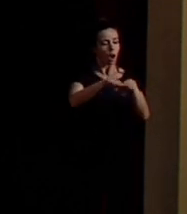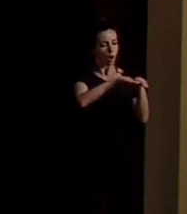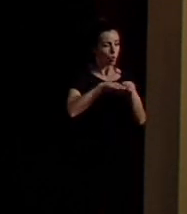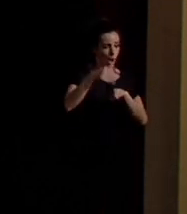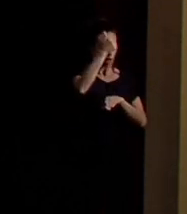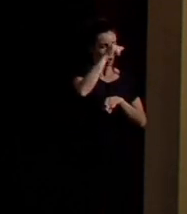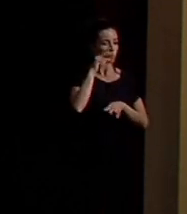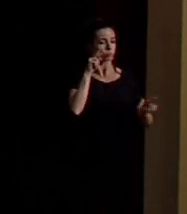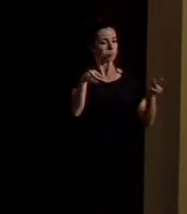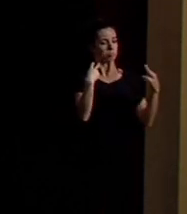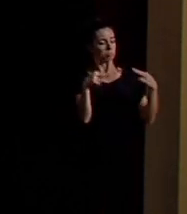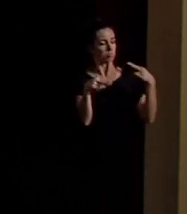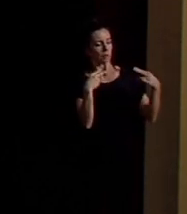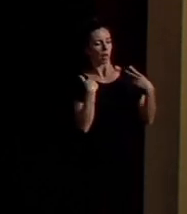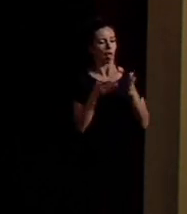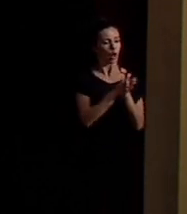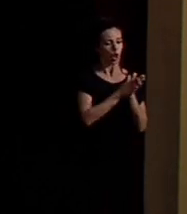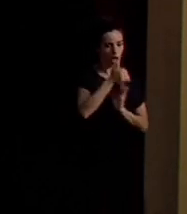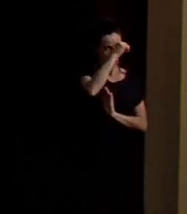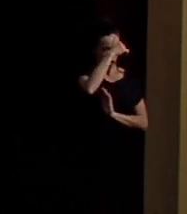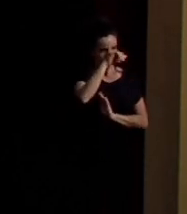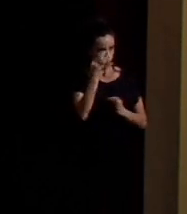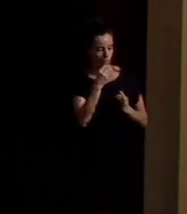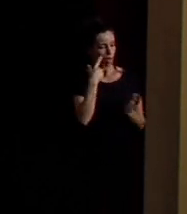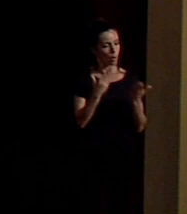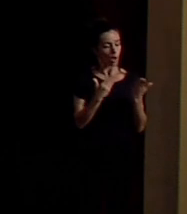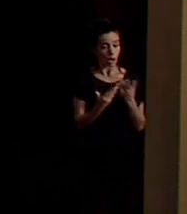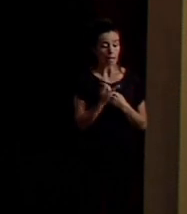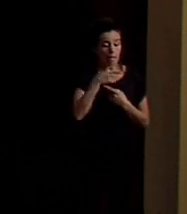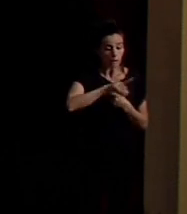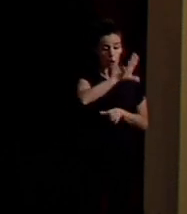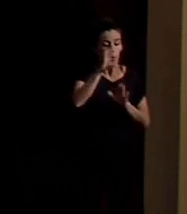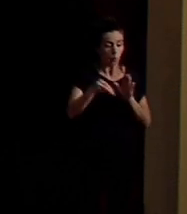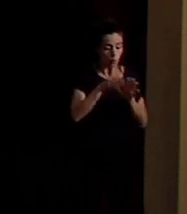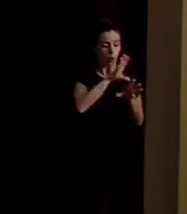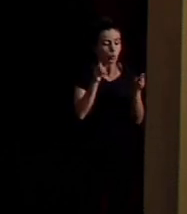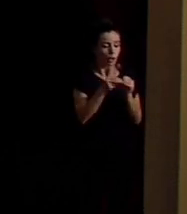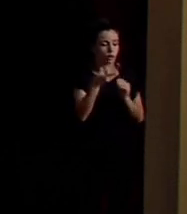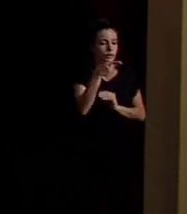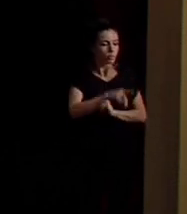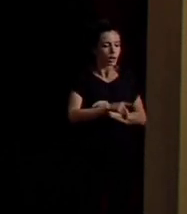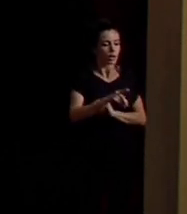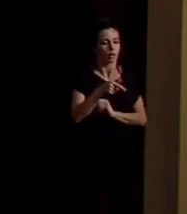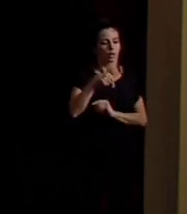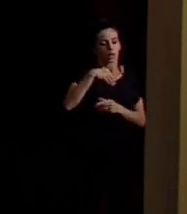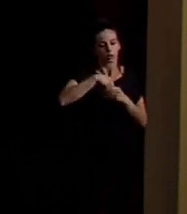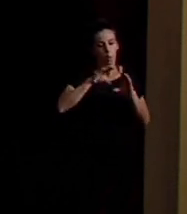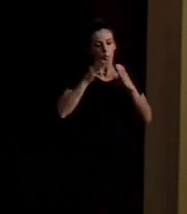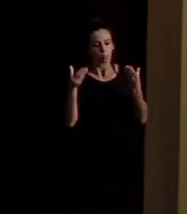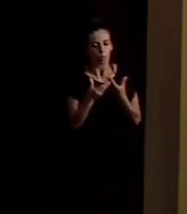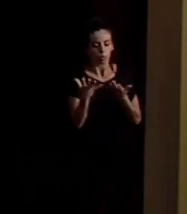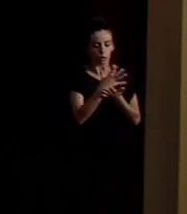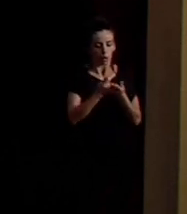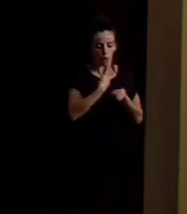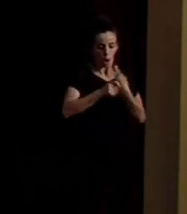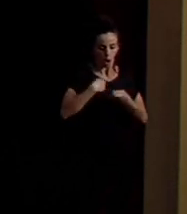la fratría con respecto a nuestros colegas varones, y todo eso unido además en un mundo donde todo se compra, donde todo se